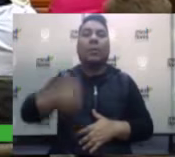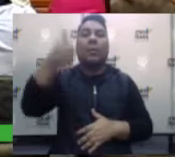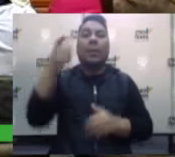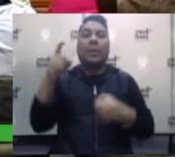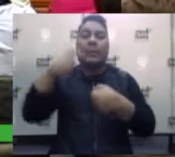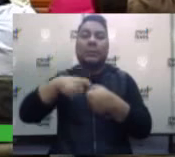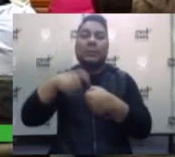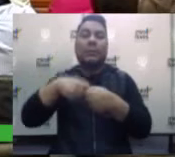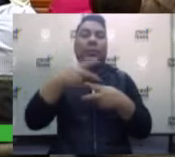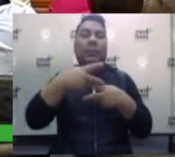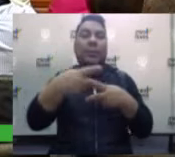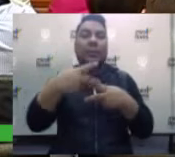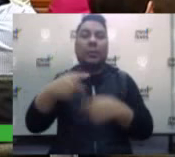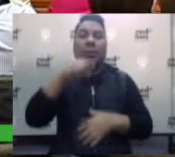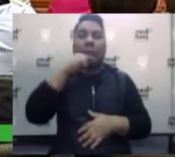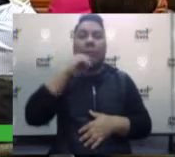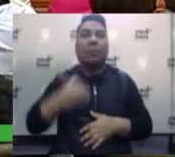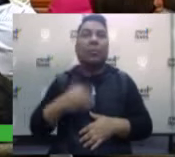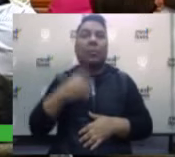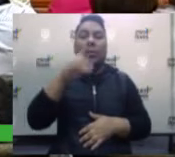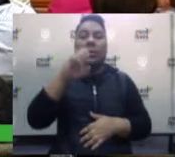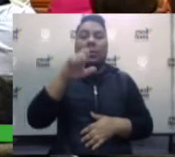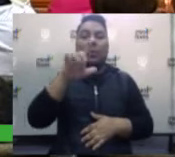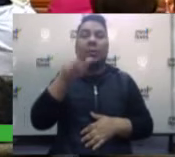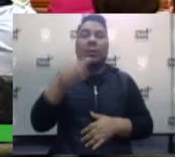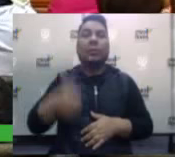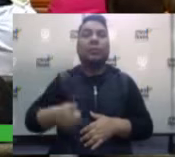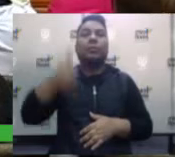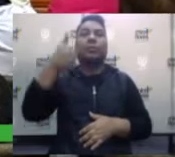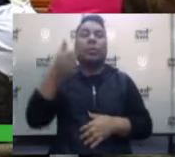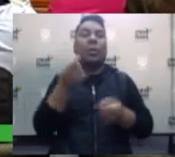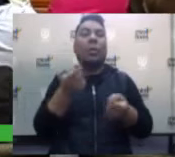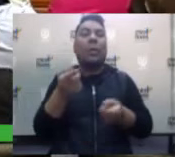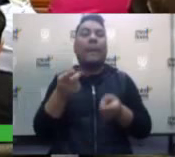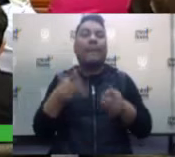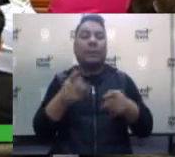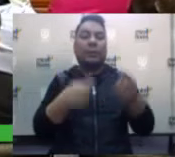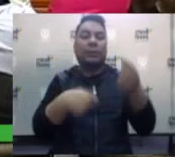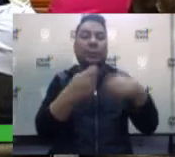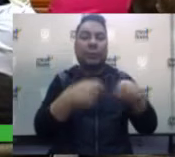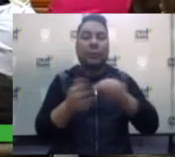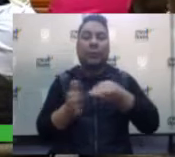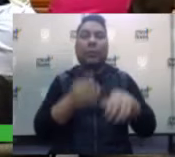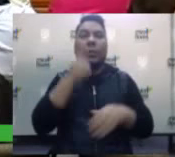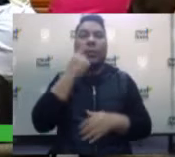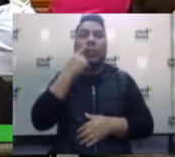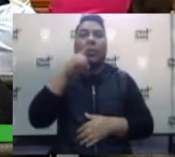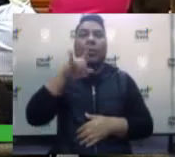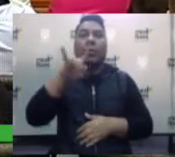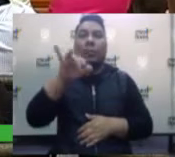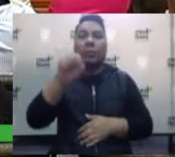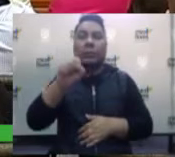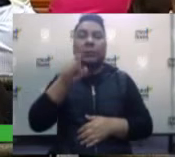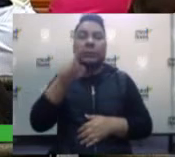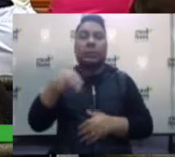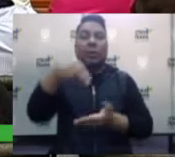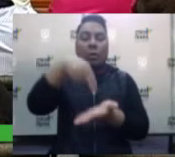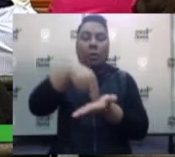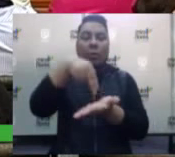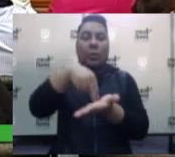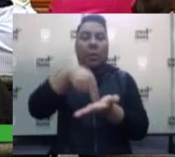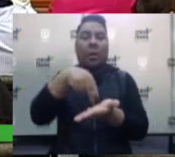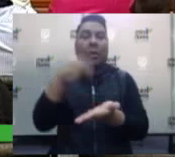participación vecinal, la señora Amelia Robles Vidal, su gerente de comercialización, al doctor Luis Gutiérrez Adriansen, notario